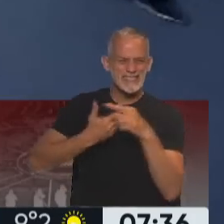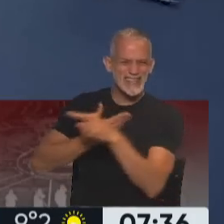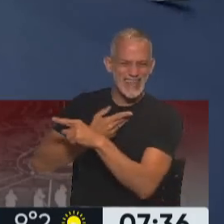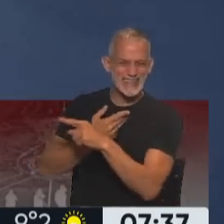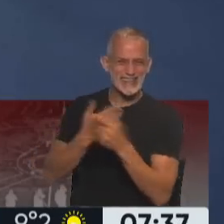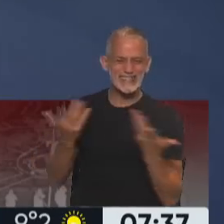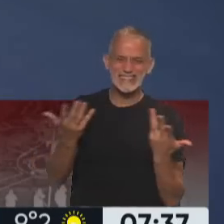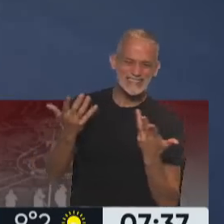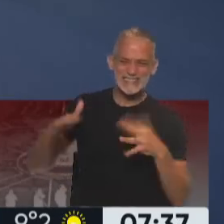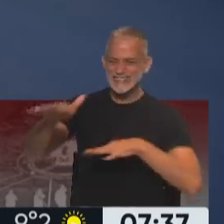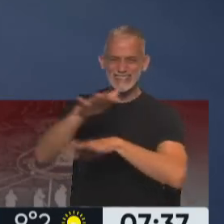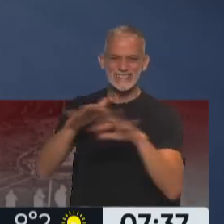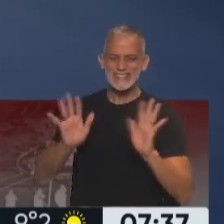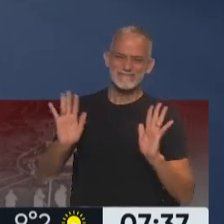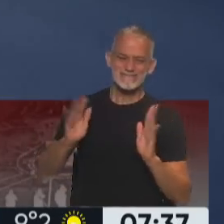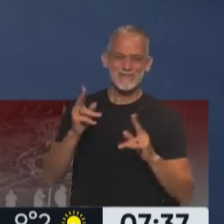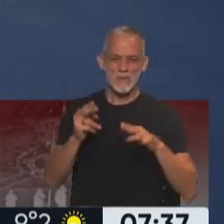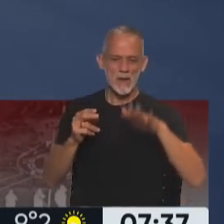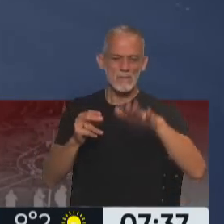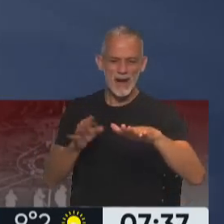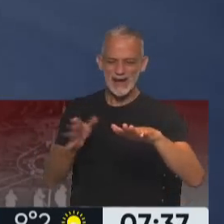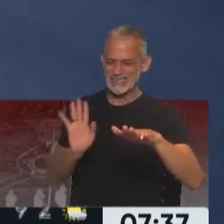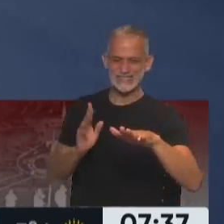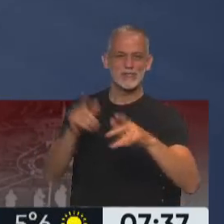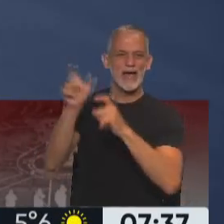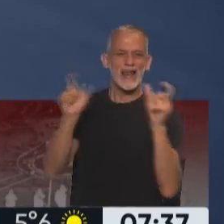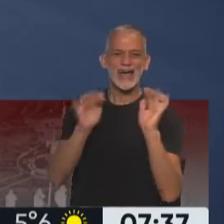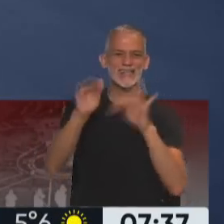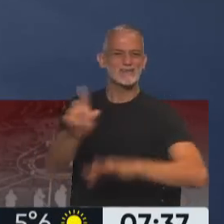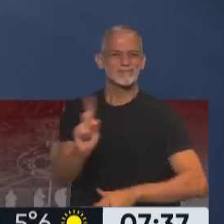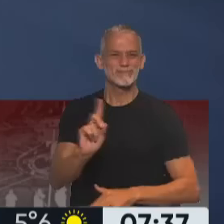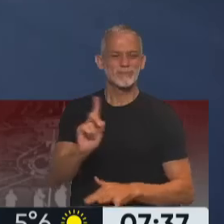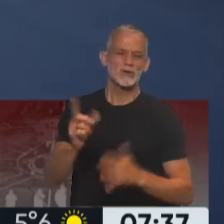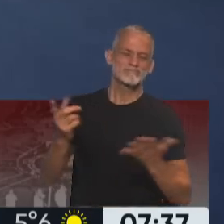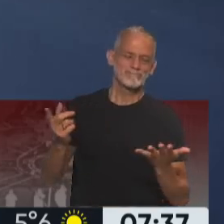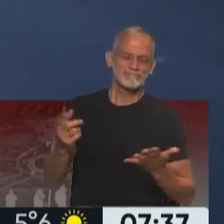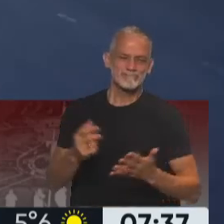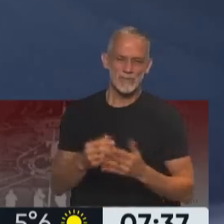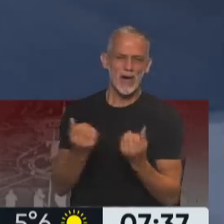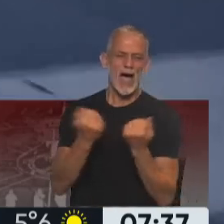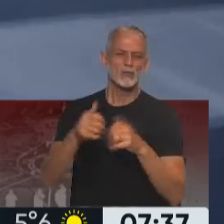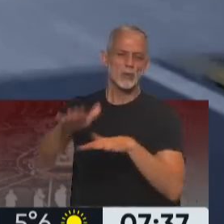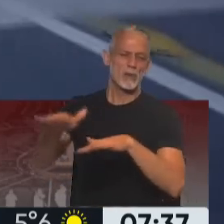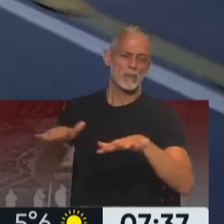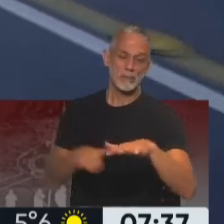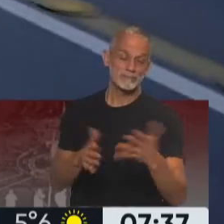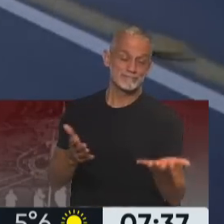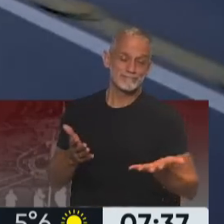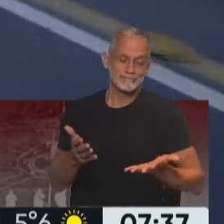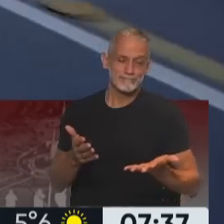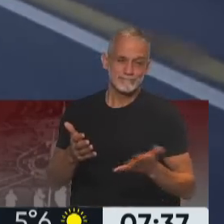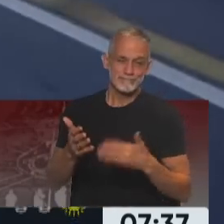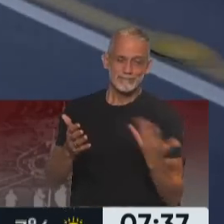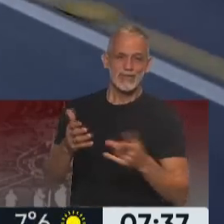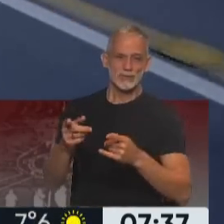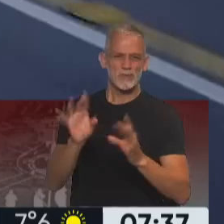era un sector bastante vedado a los fieles, al público, a la gente. Claro. Porque había mucho auto oficial estacionado.